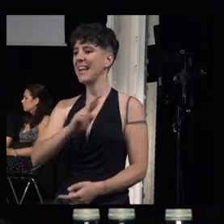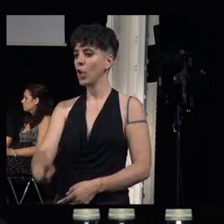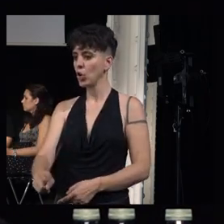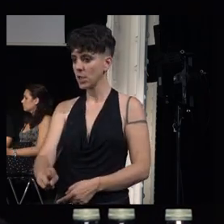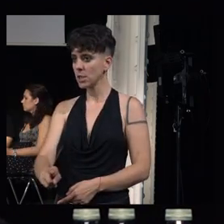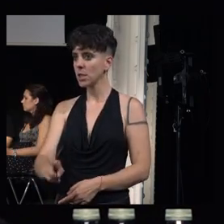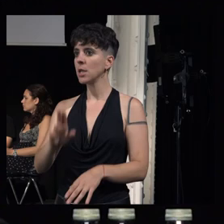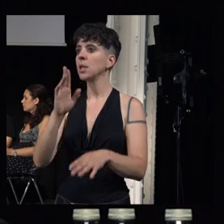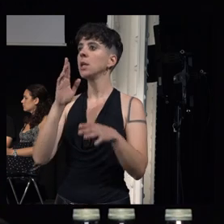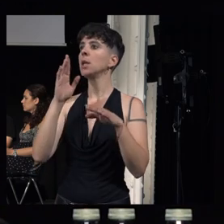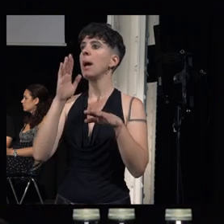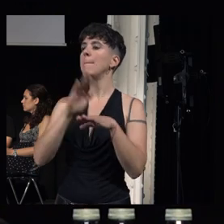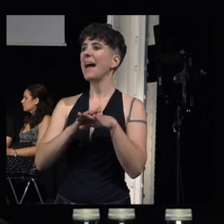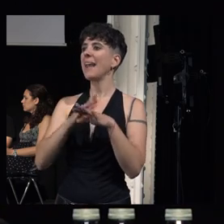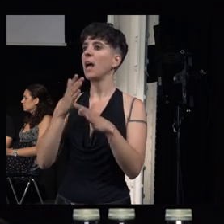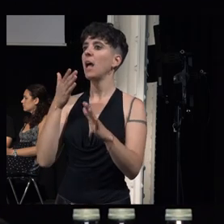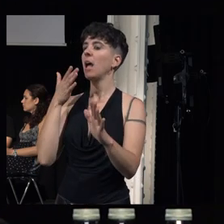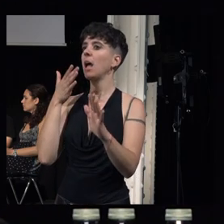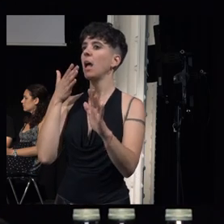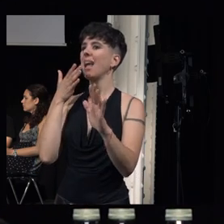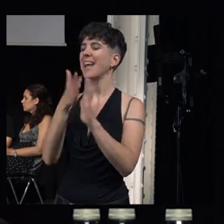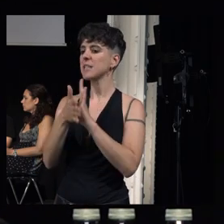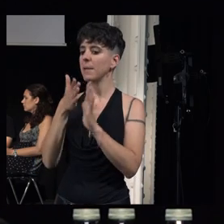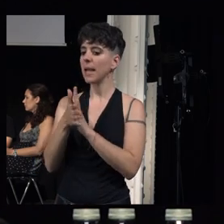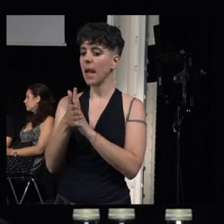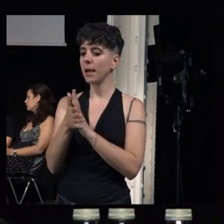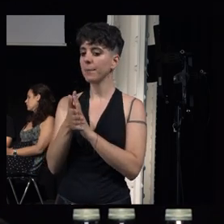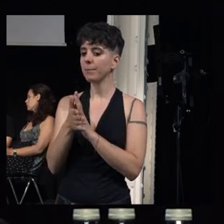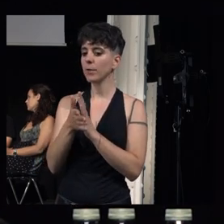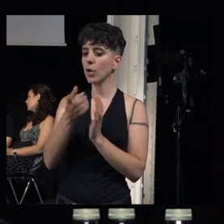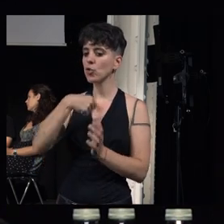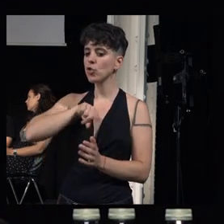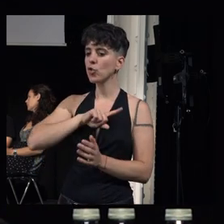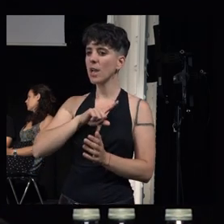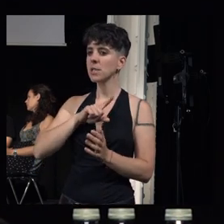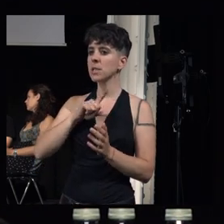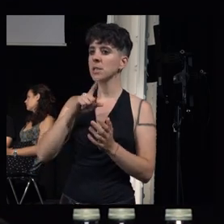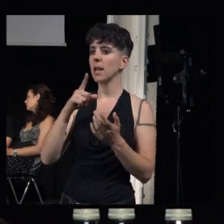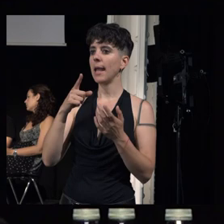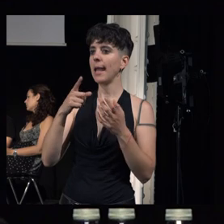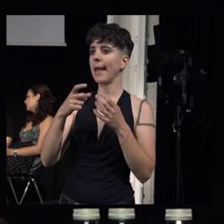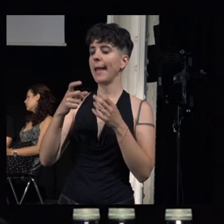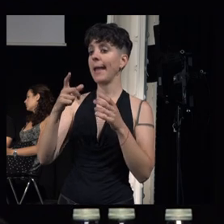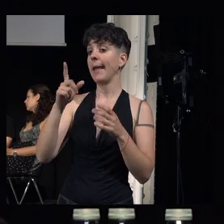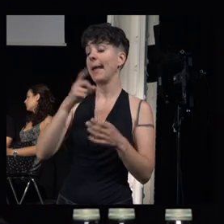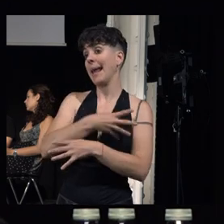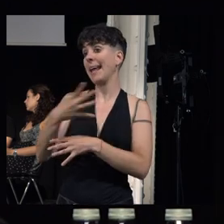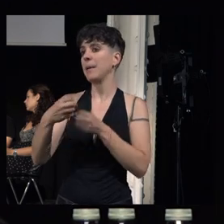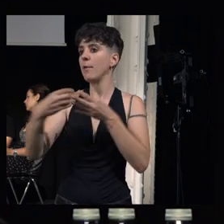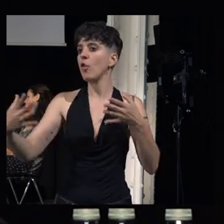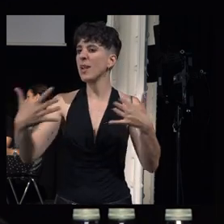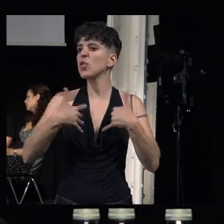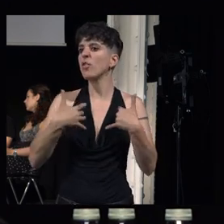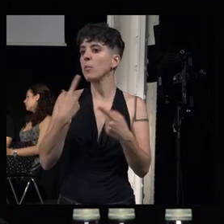para explicar, ¿no?, por qué sufrimos, ¿vale?, o, por qué sufrimos tanta LGTBI-fobia dentro de las ciudades, ¿no?, sobre todo en los